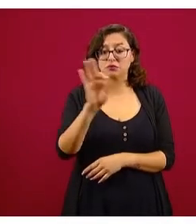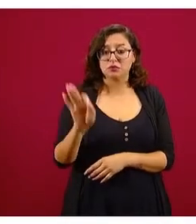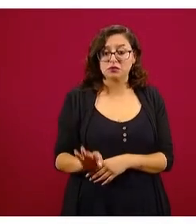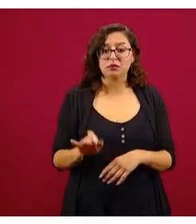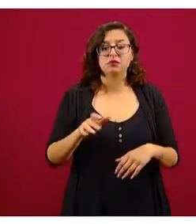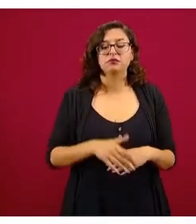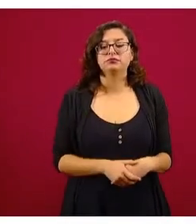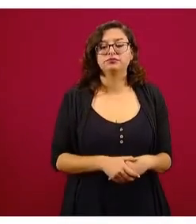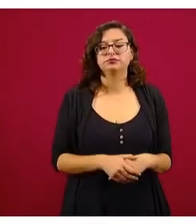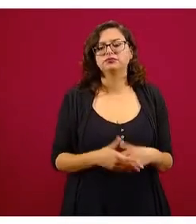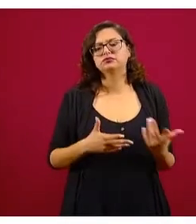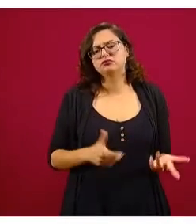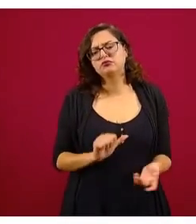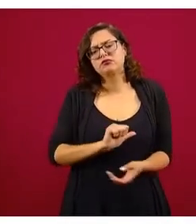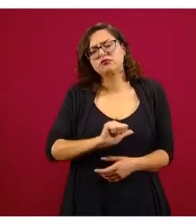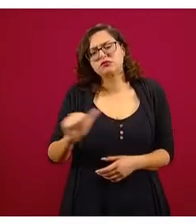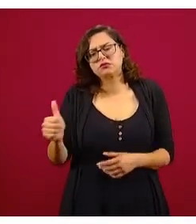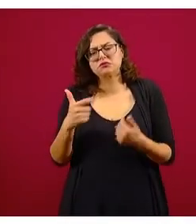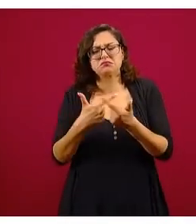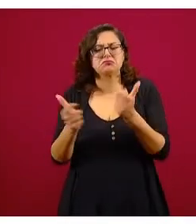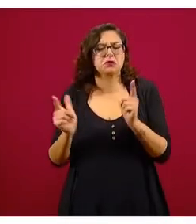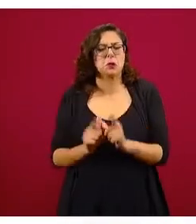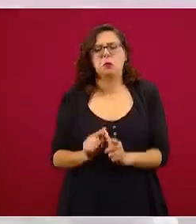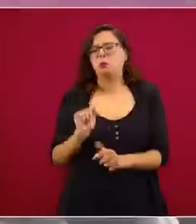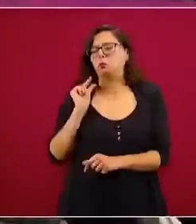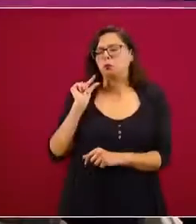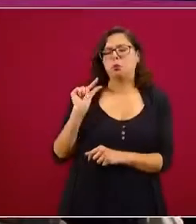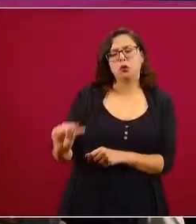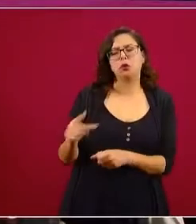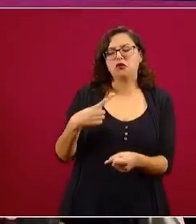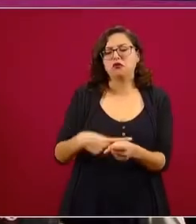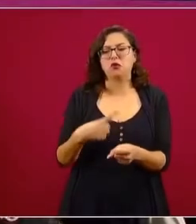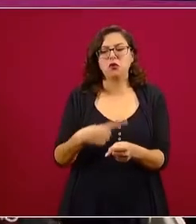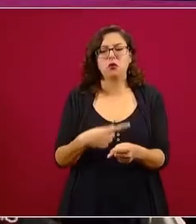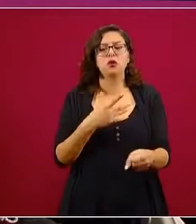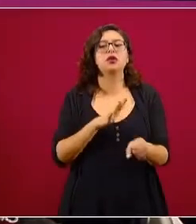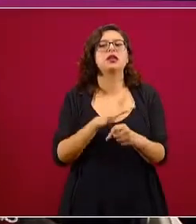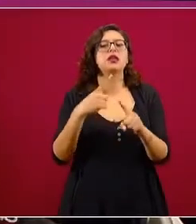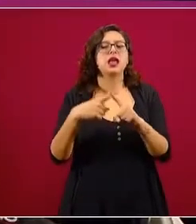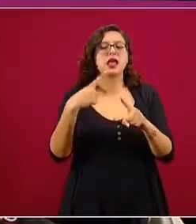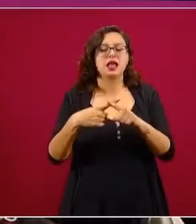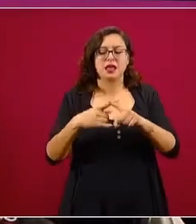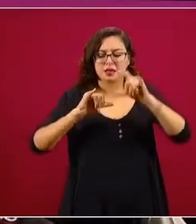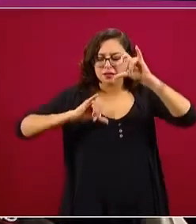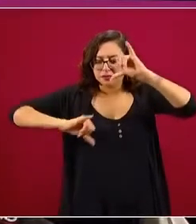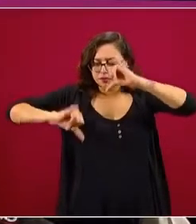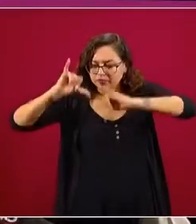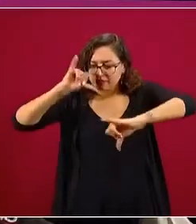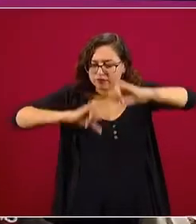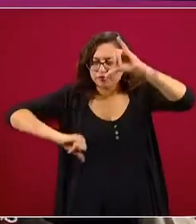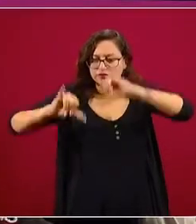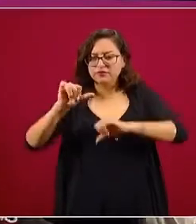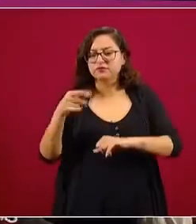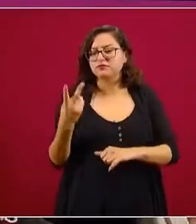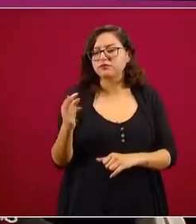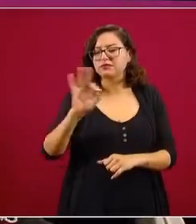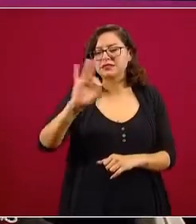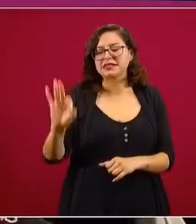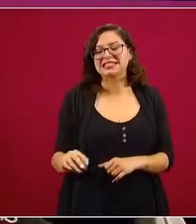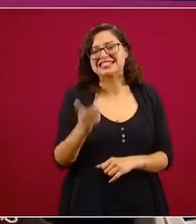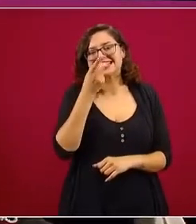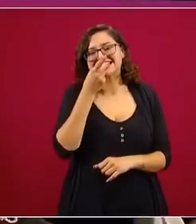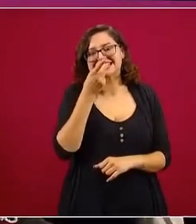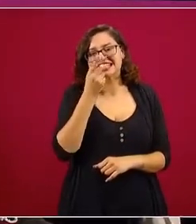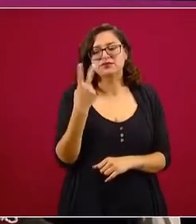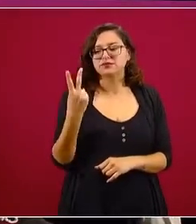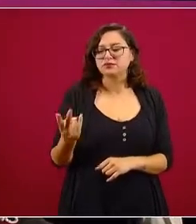27%. Y otros grupos mucho menos afectados son los laboratoristas con un 2% y los dentistas con un